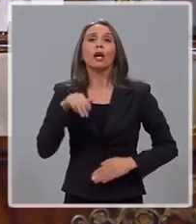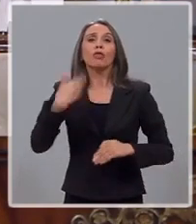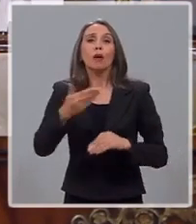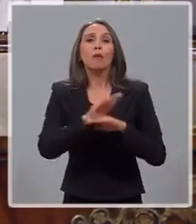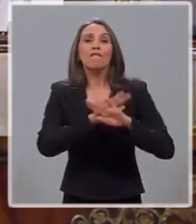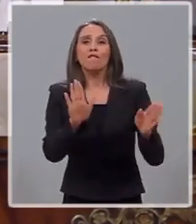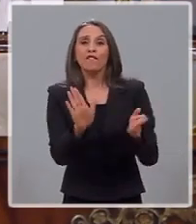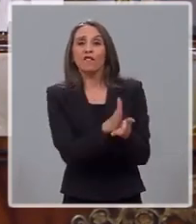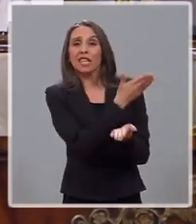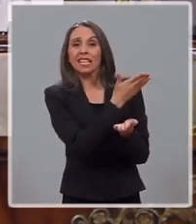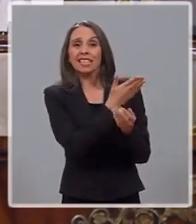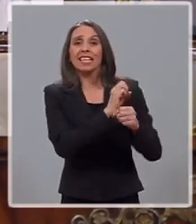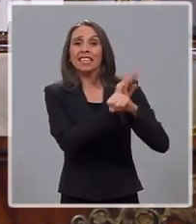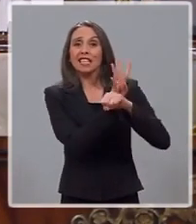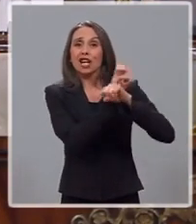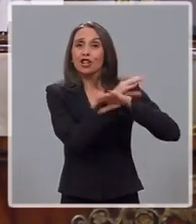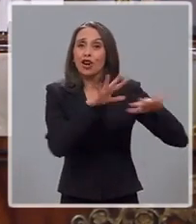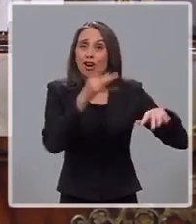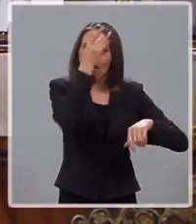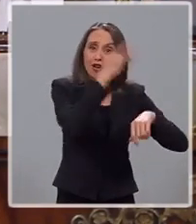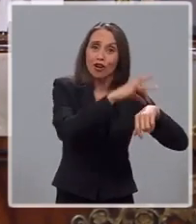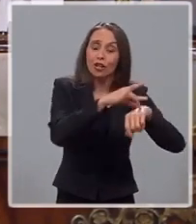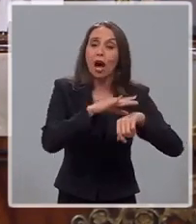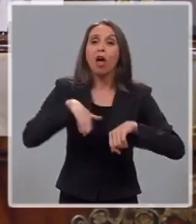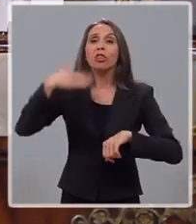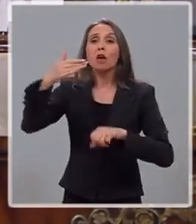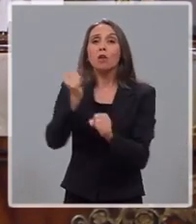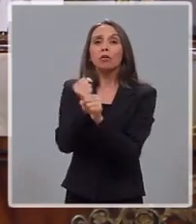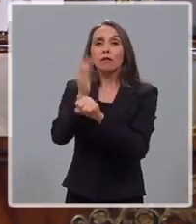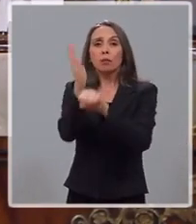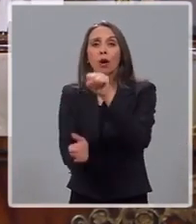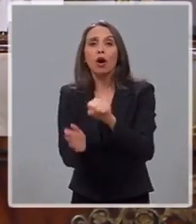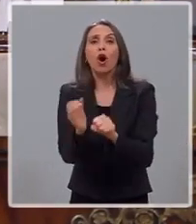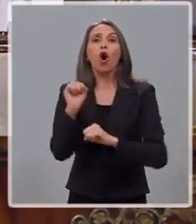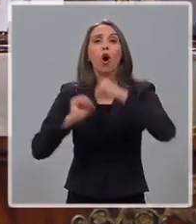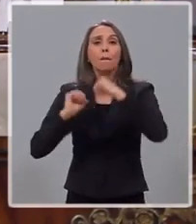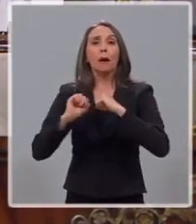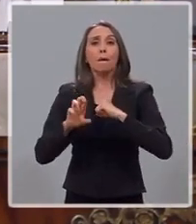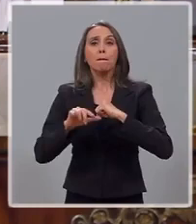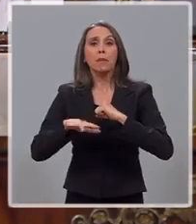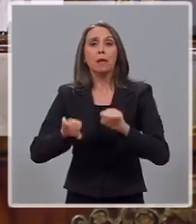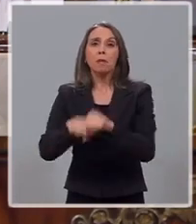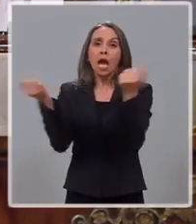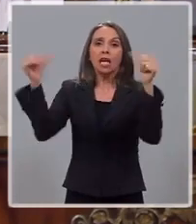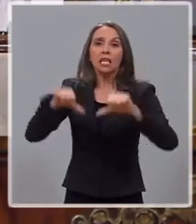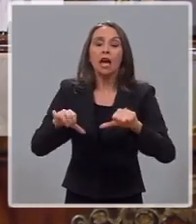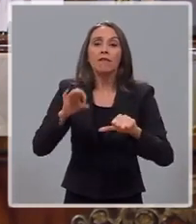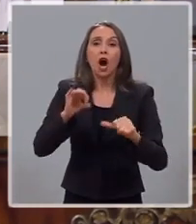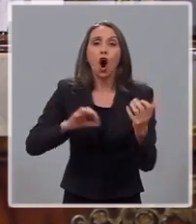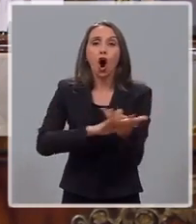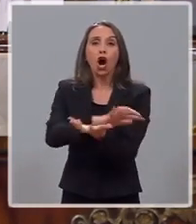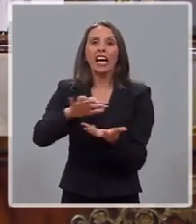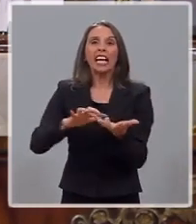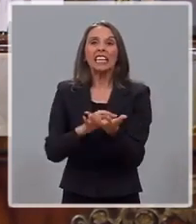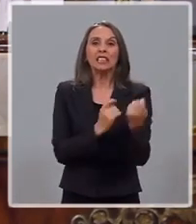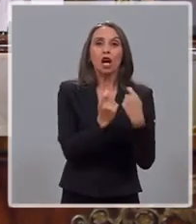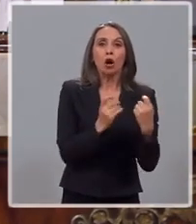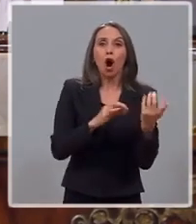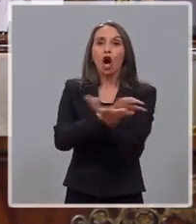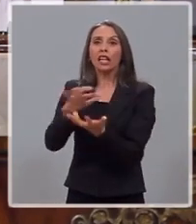crisis sanitaria tengamos pérdida de trabajo quiebras de pymes y que caigamos en crisis económica y social